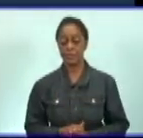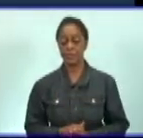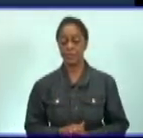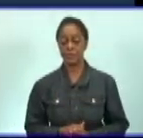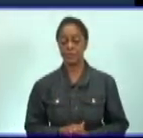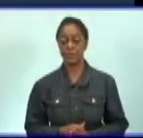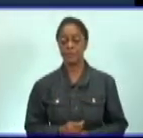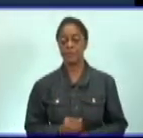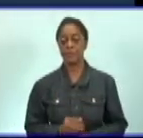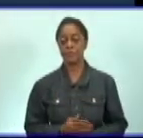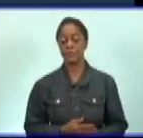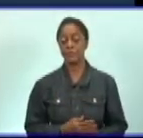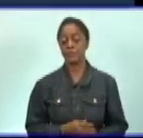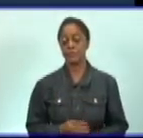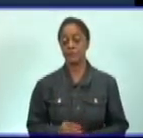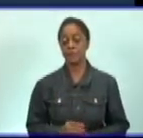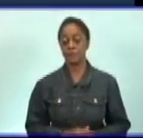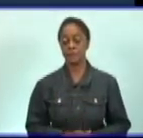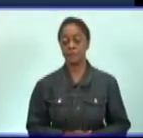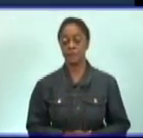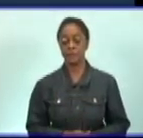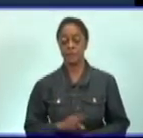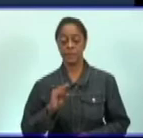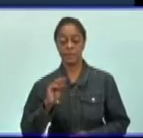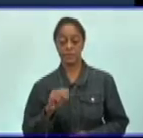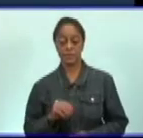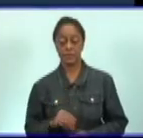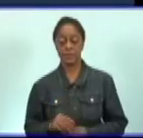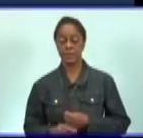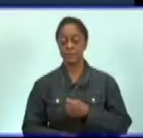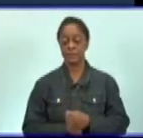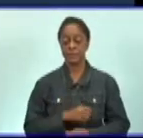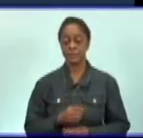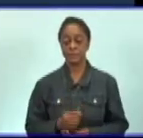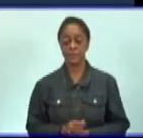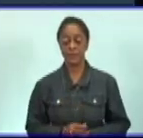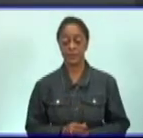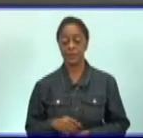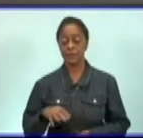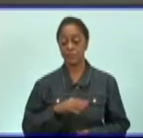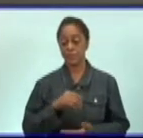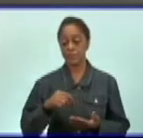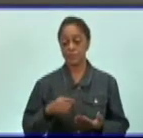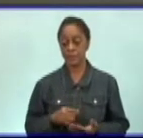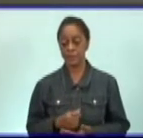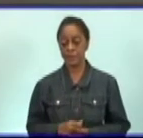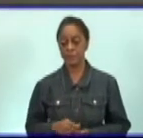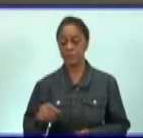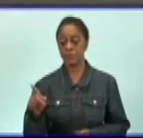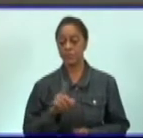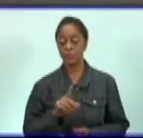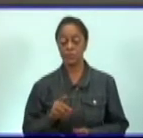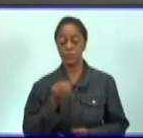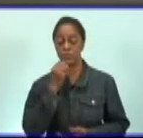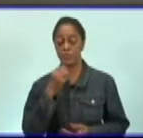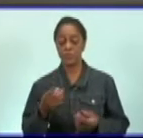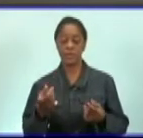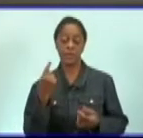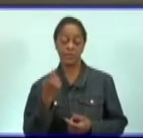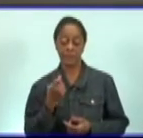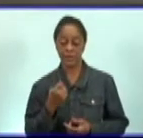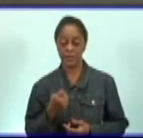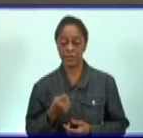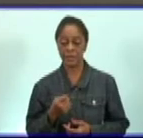continuar, quería decirles que en el procedimiento escrito no debe faltar nunca